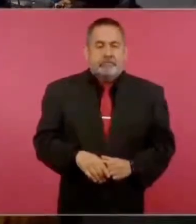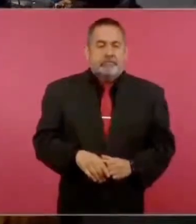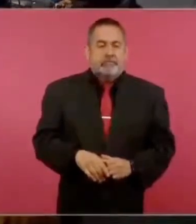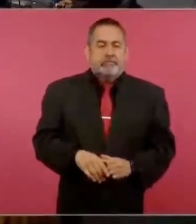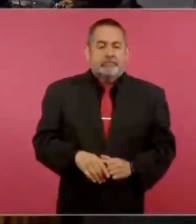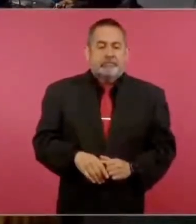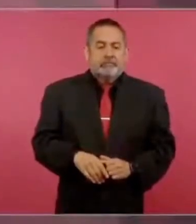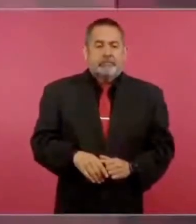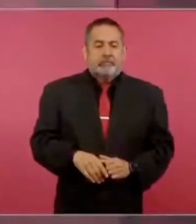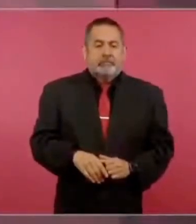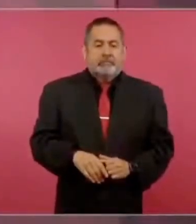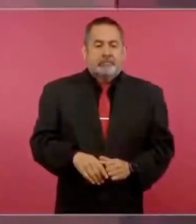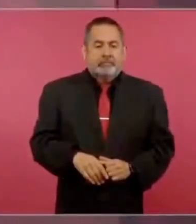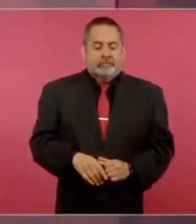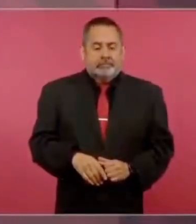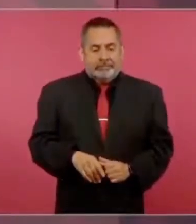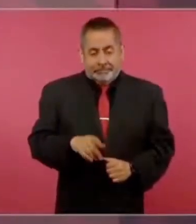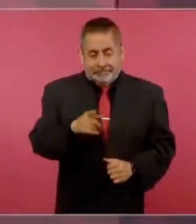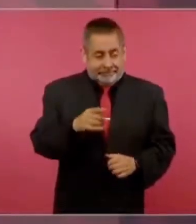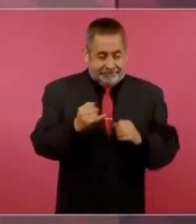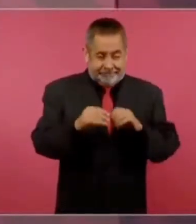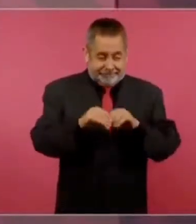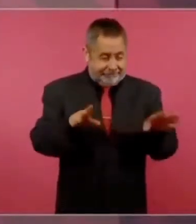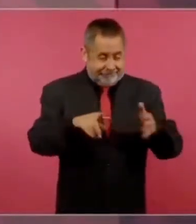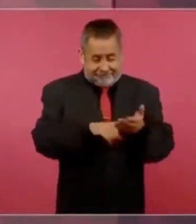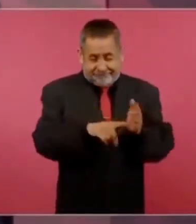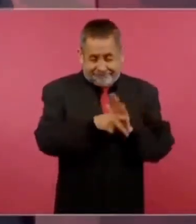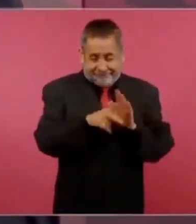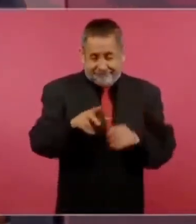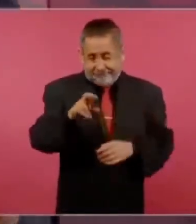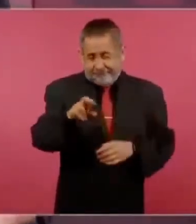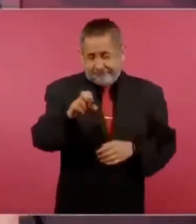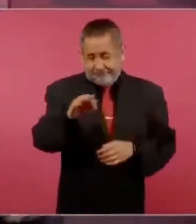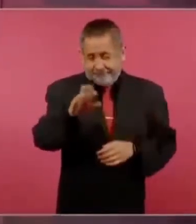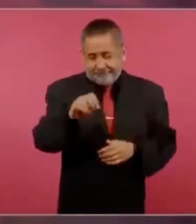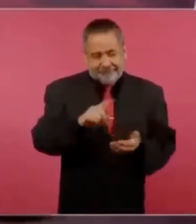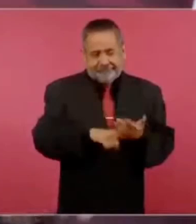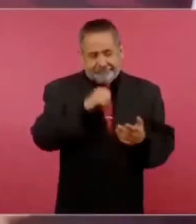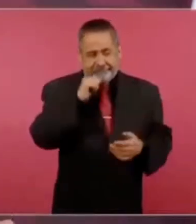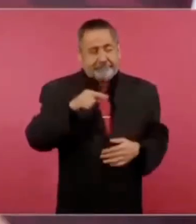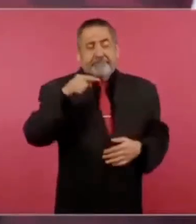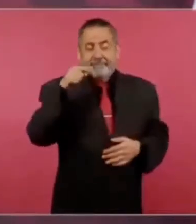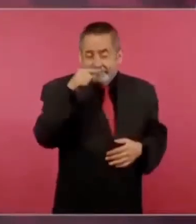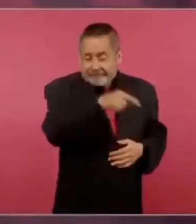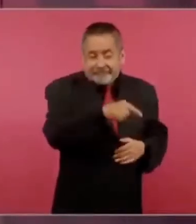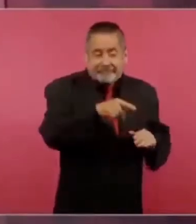van a encontrar esta información en el Reforma, que fue uno de los periódicos que usaron